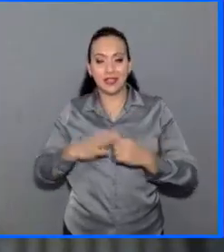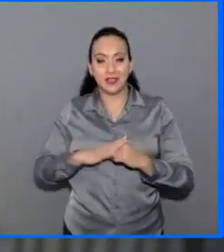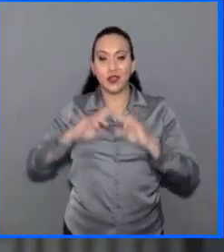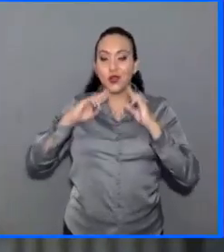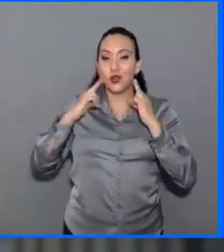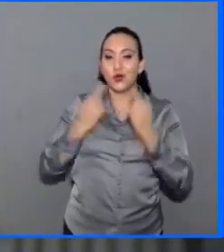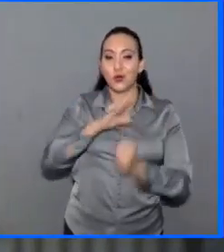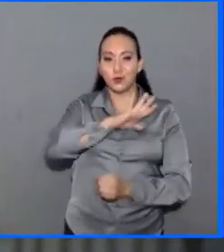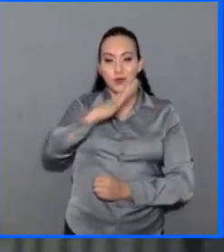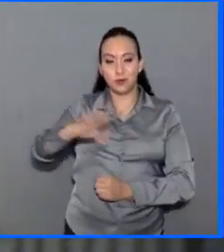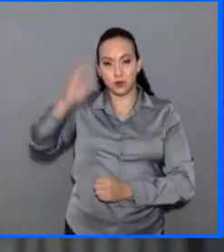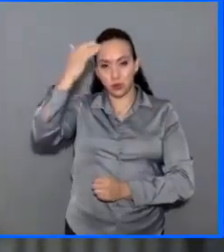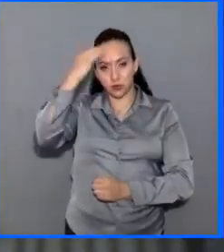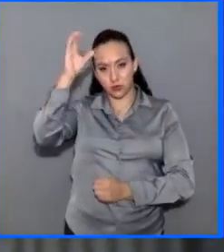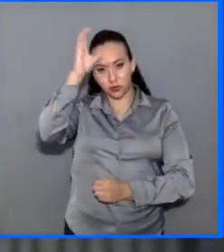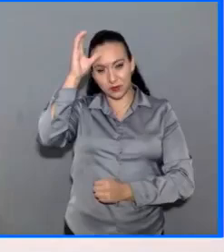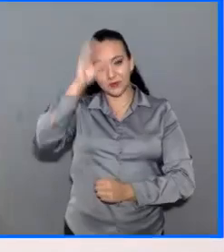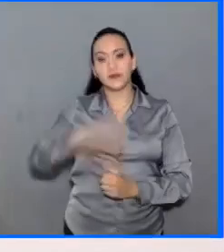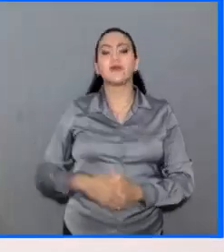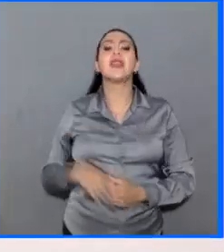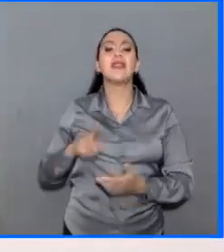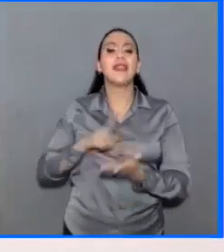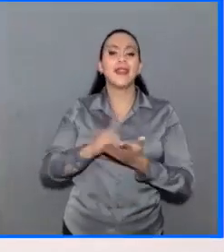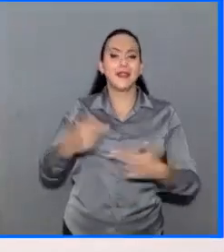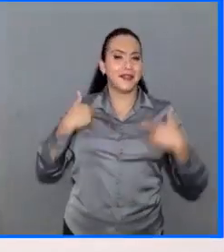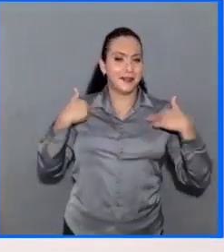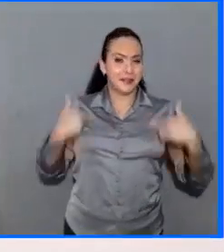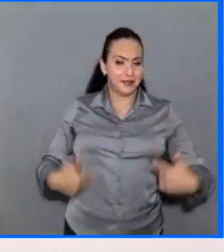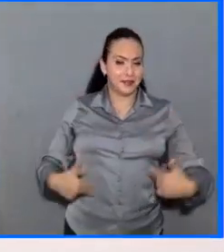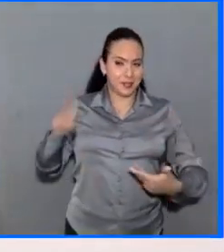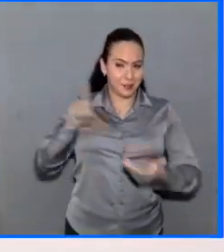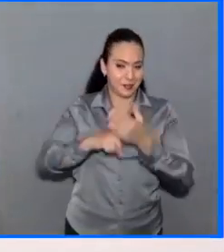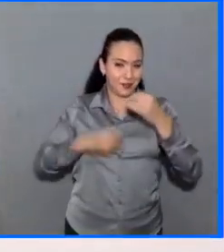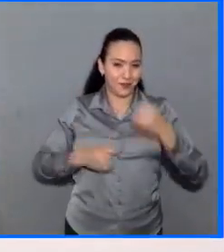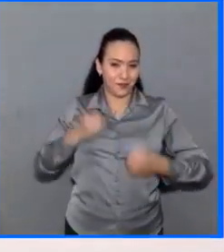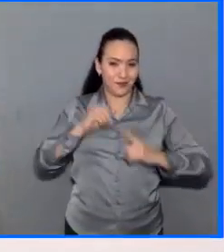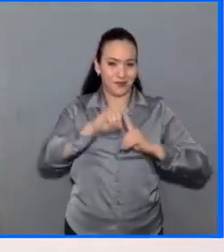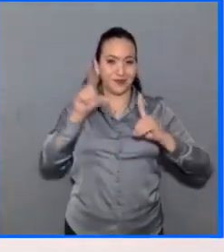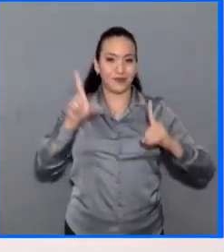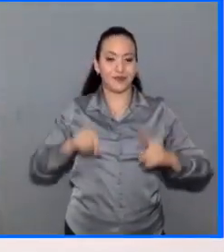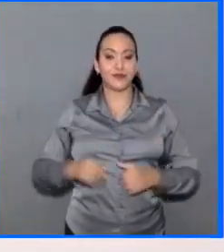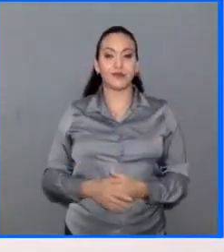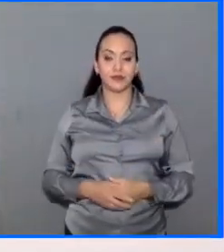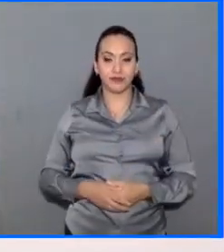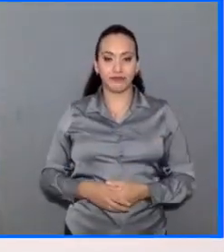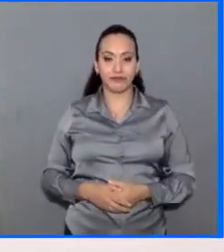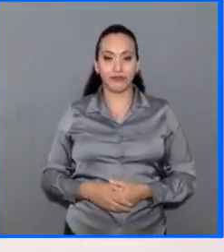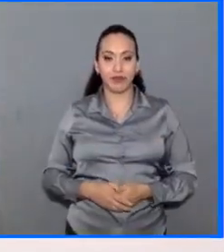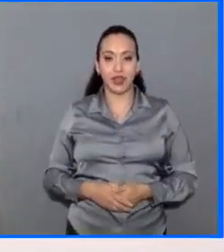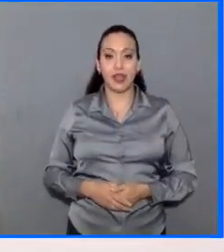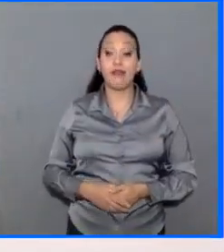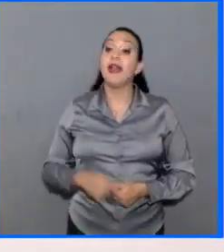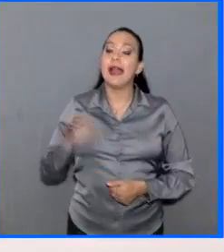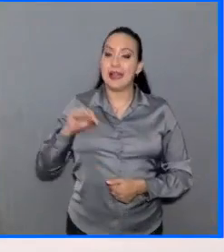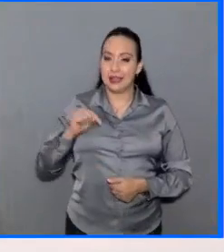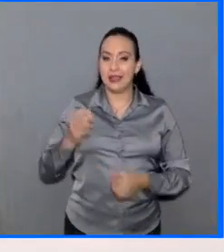Conocimiento Científico y Derechos Humanos de la Suprema Corte. Como la Corte pues ya ha tenido